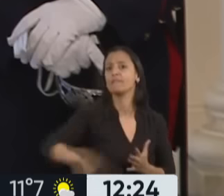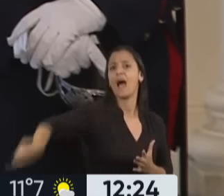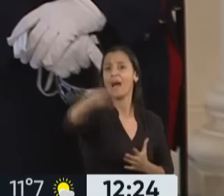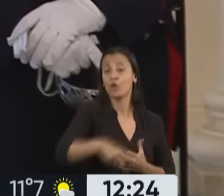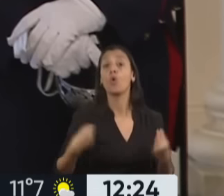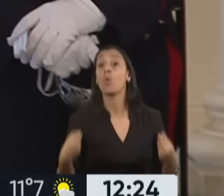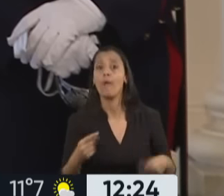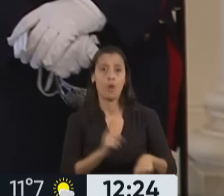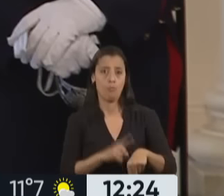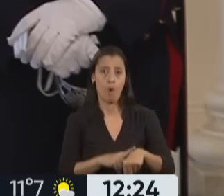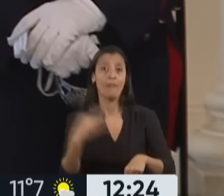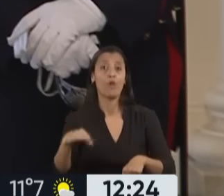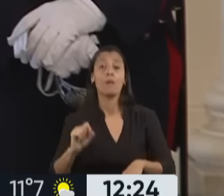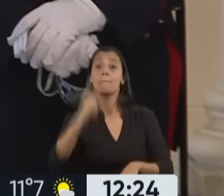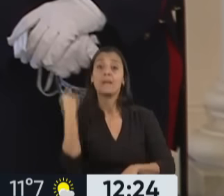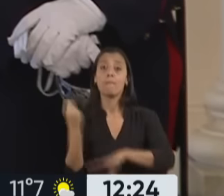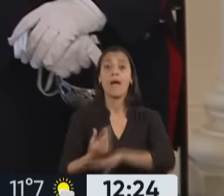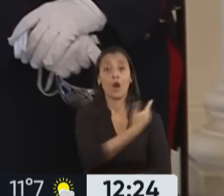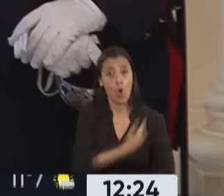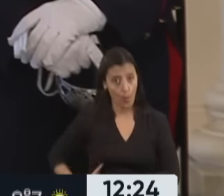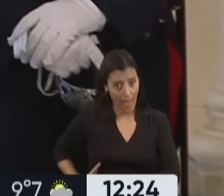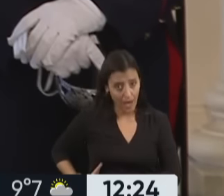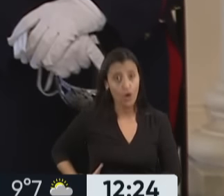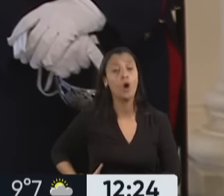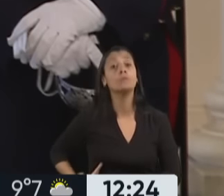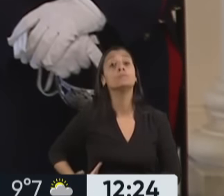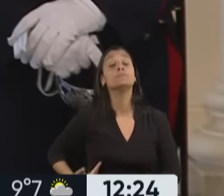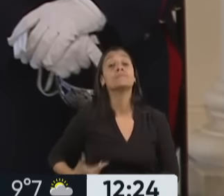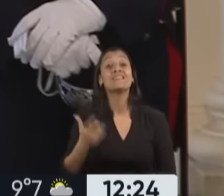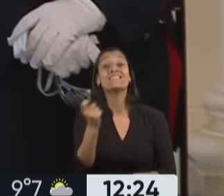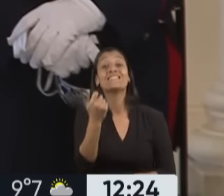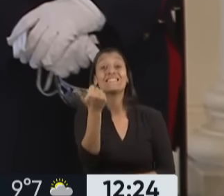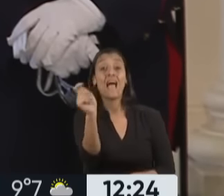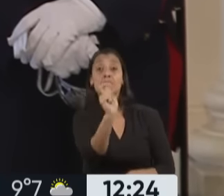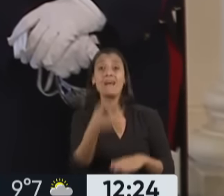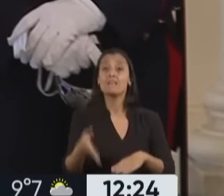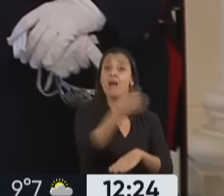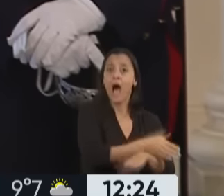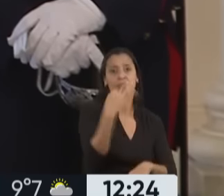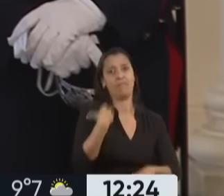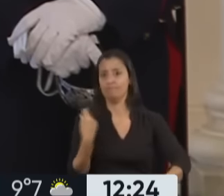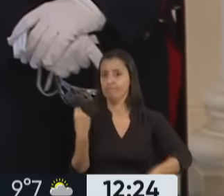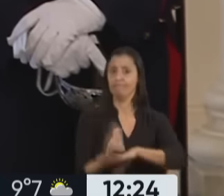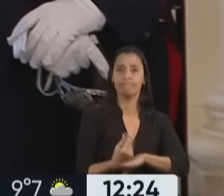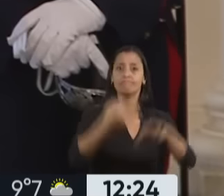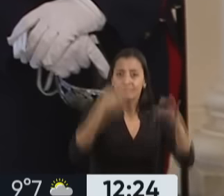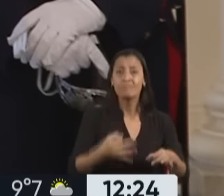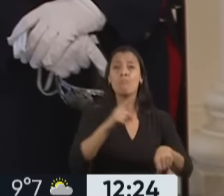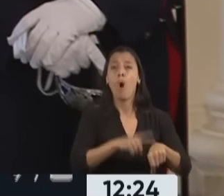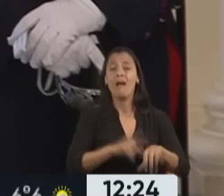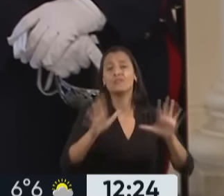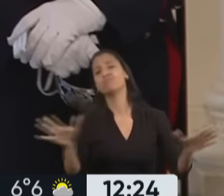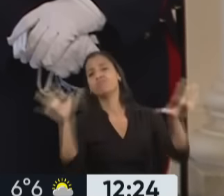cuando tuvo que asumir su primer mandato presidencial 6 meses antes de lo que correspondía, en medio de un